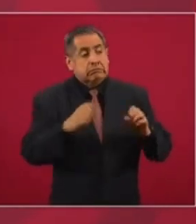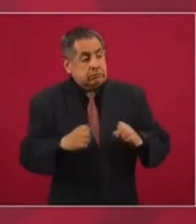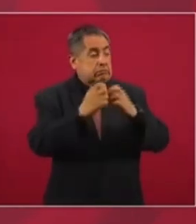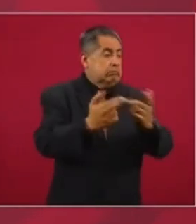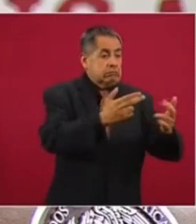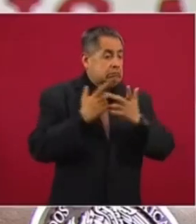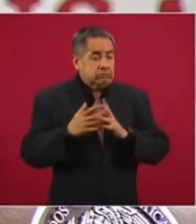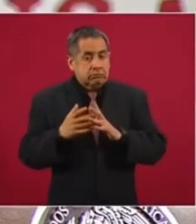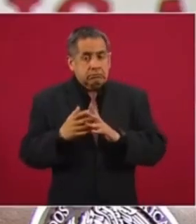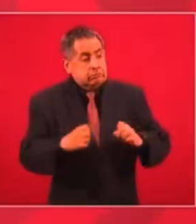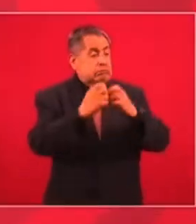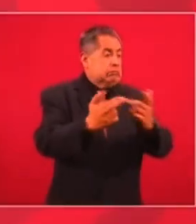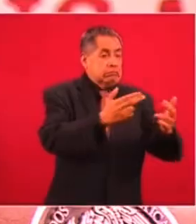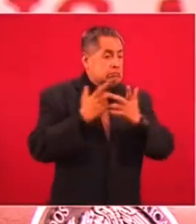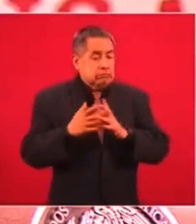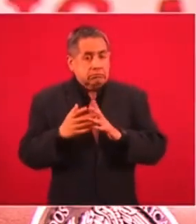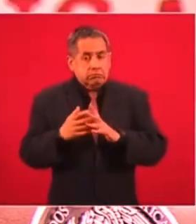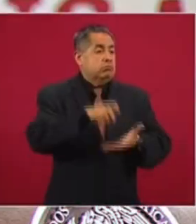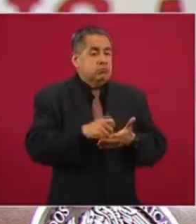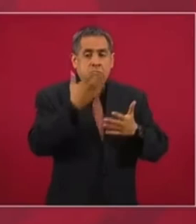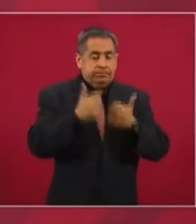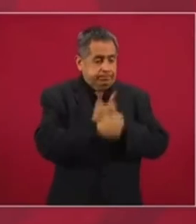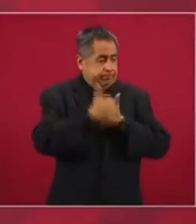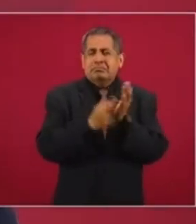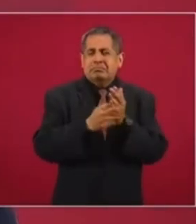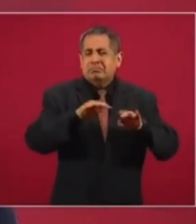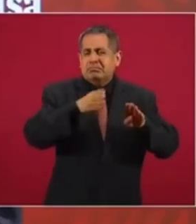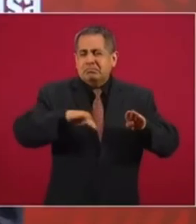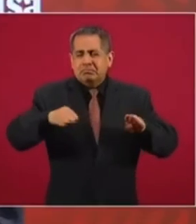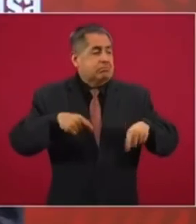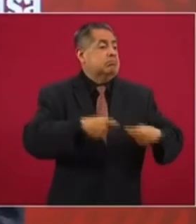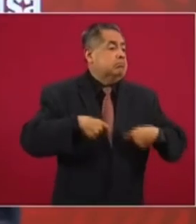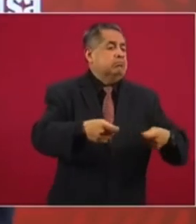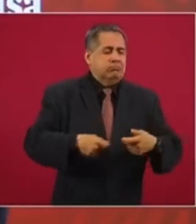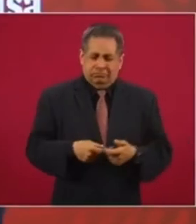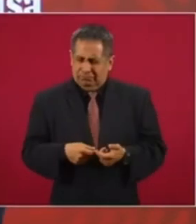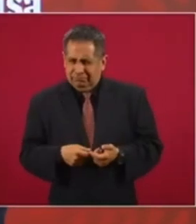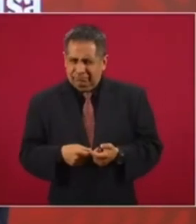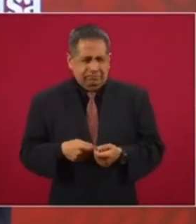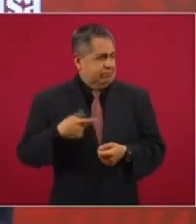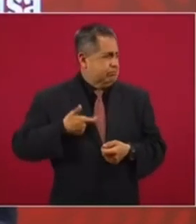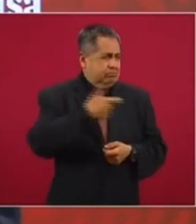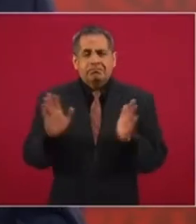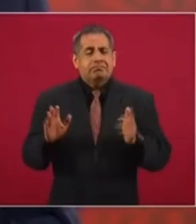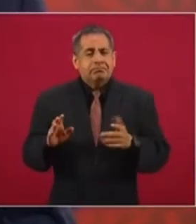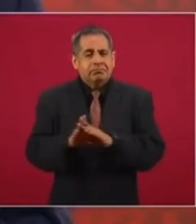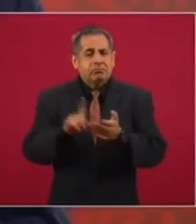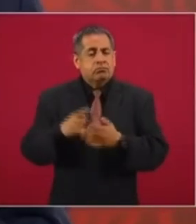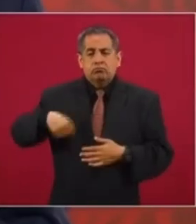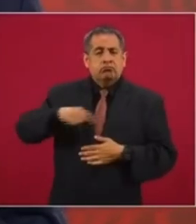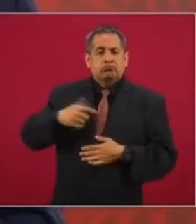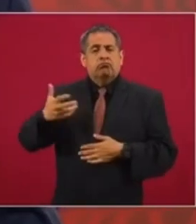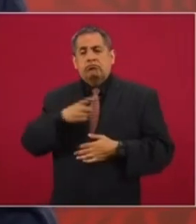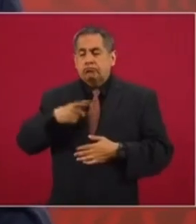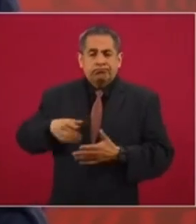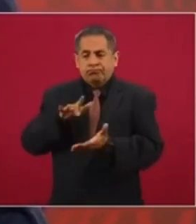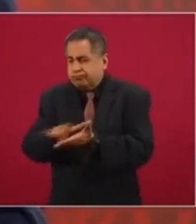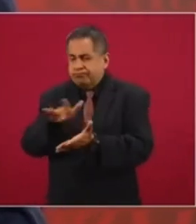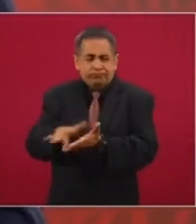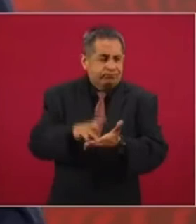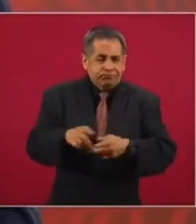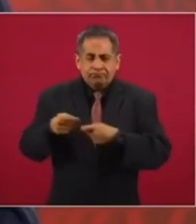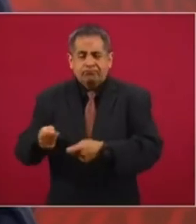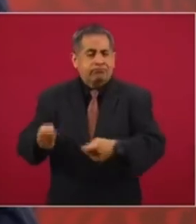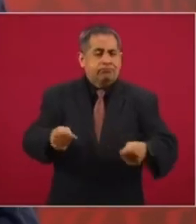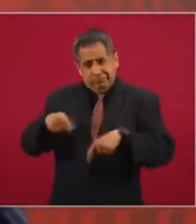emergencia, sin licitar miles de millones de pesos a precios elevadísimos. Nosotros tenemos que apoyar